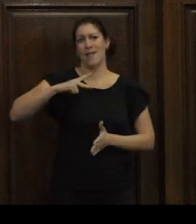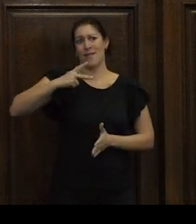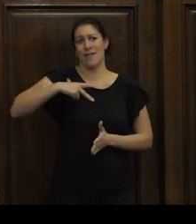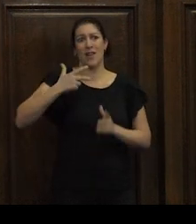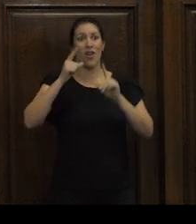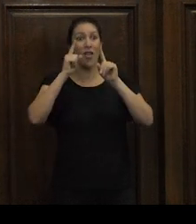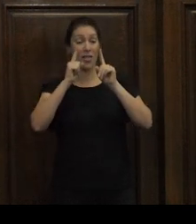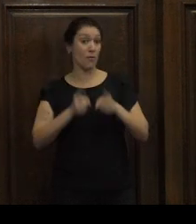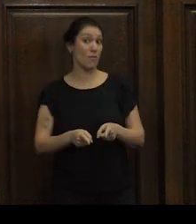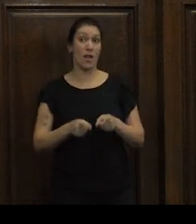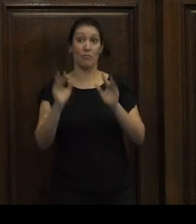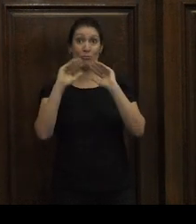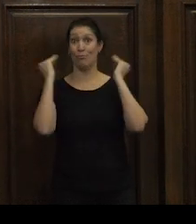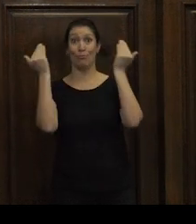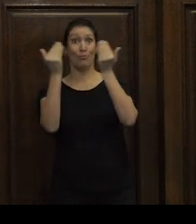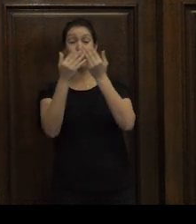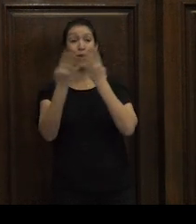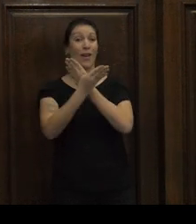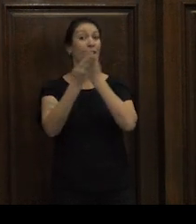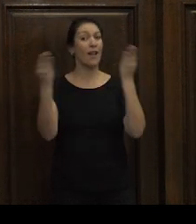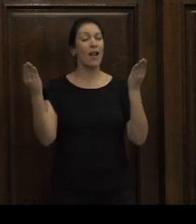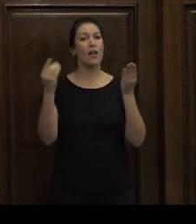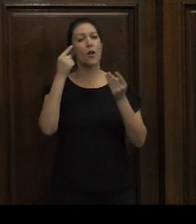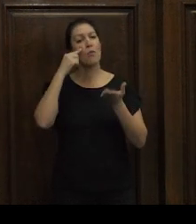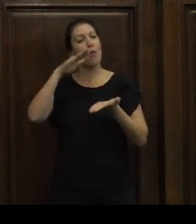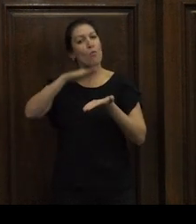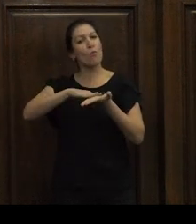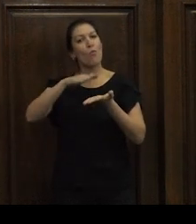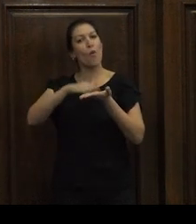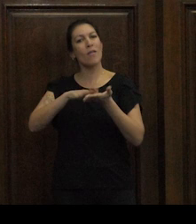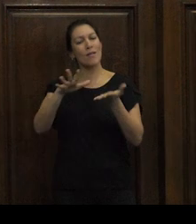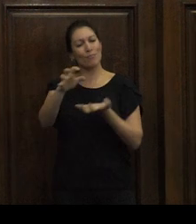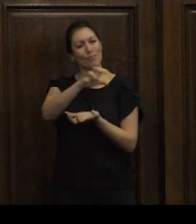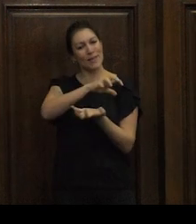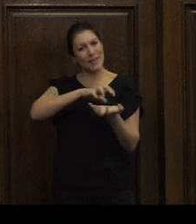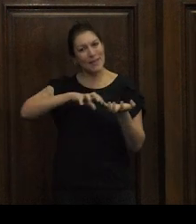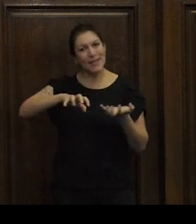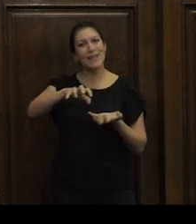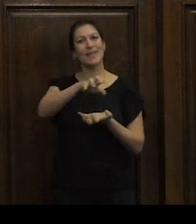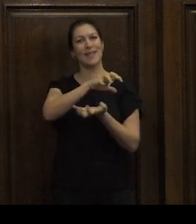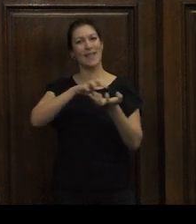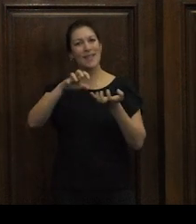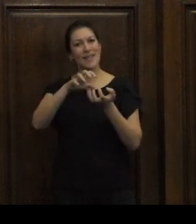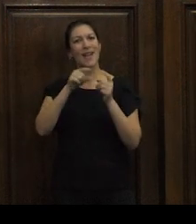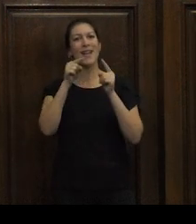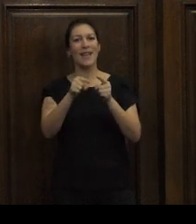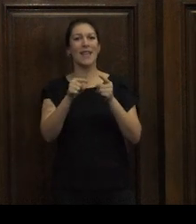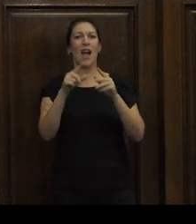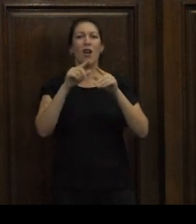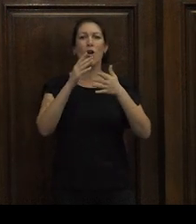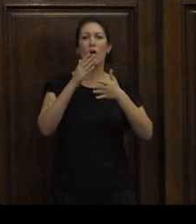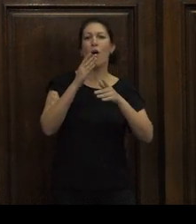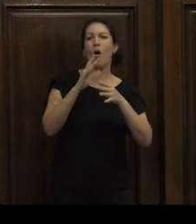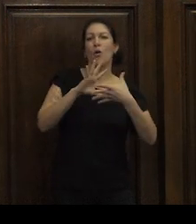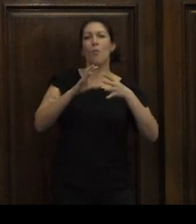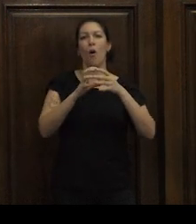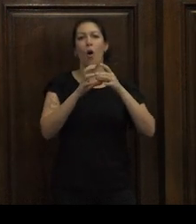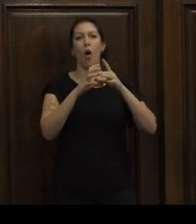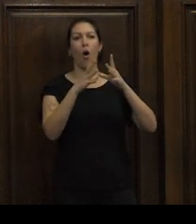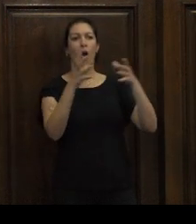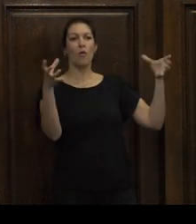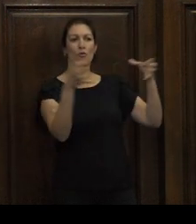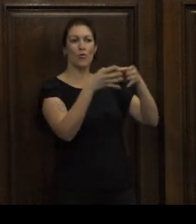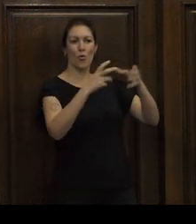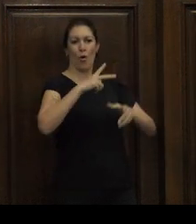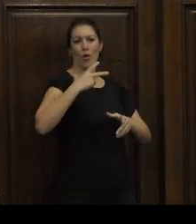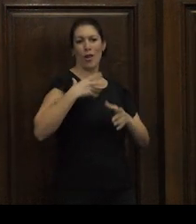del mundo y por todas partes, creo que ponen en evidencia esa crisis, ¿no? Me refiero a esos muros que separan ricos y